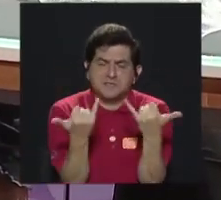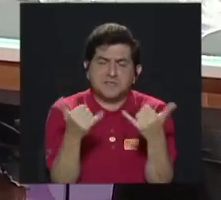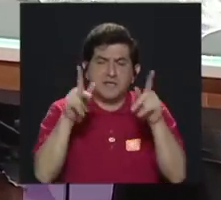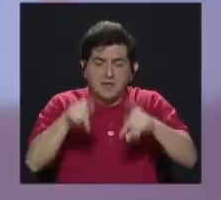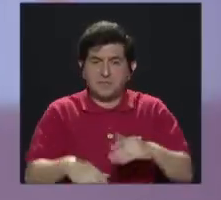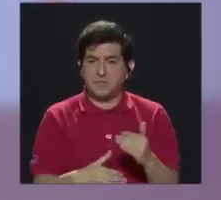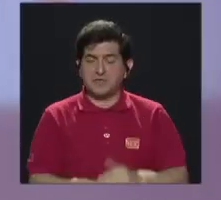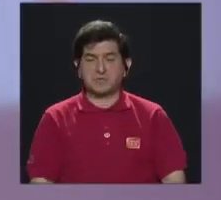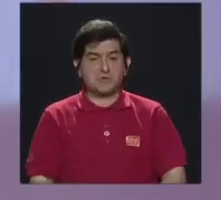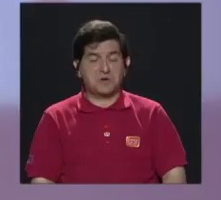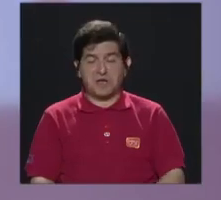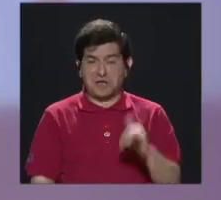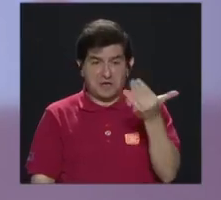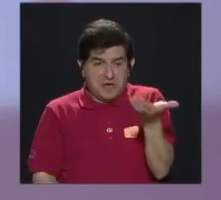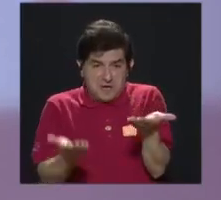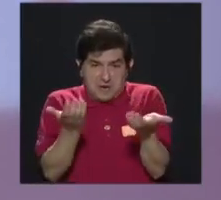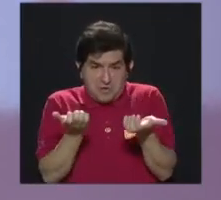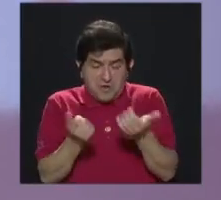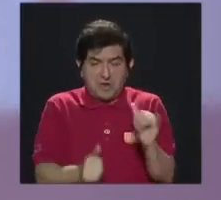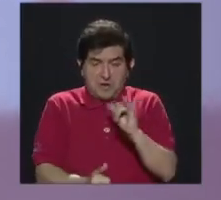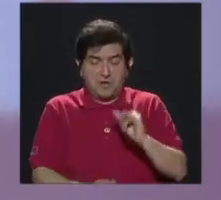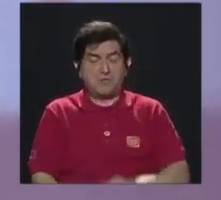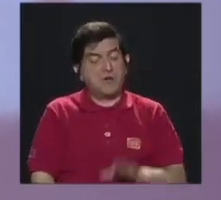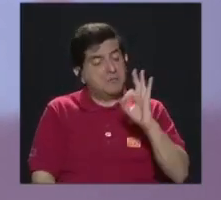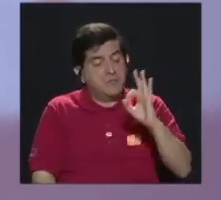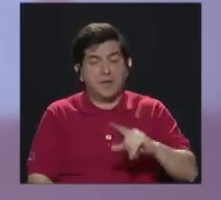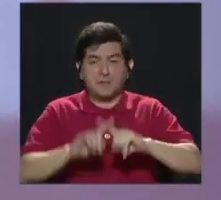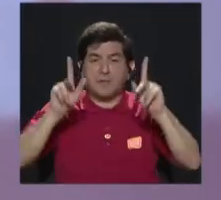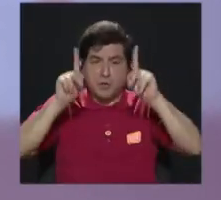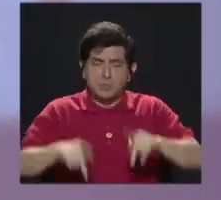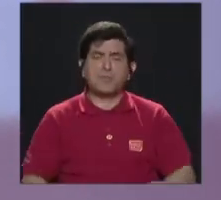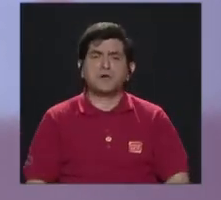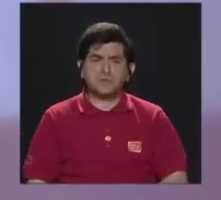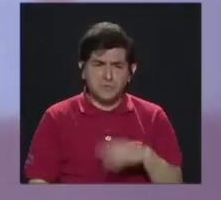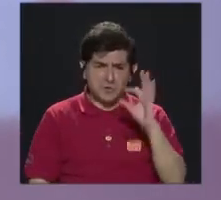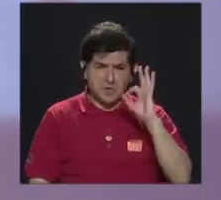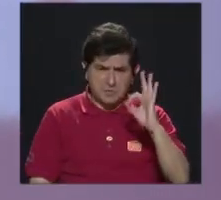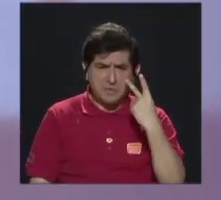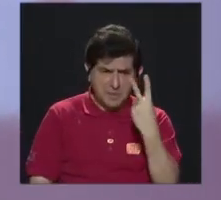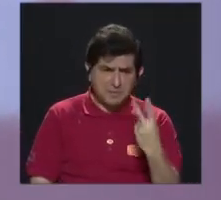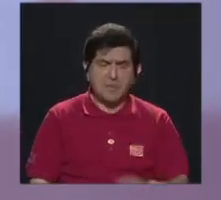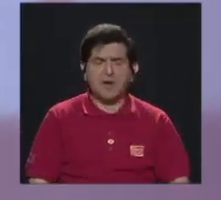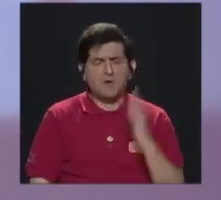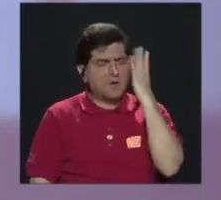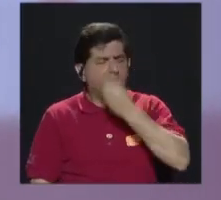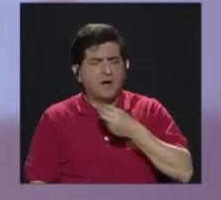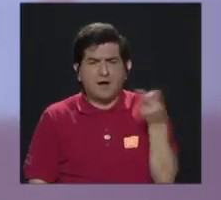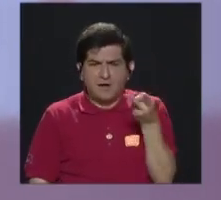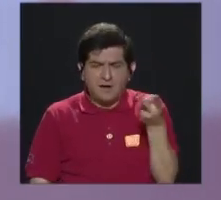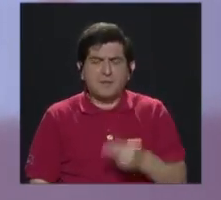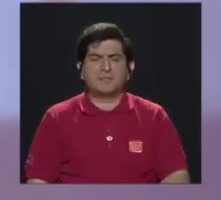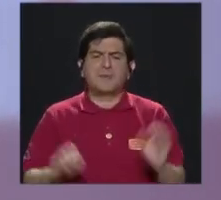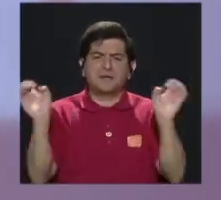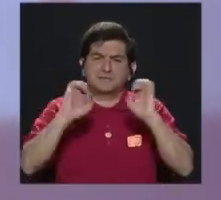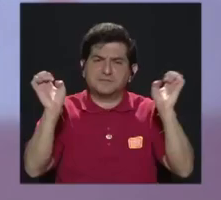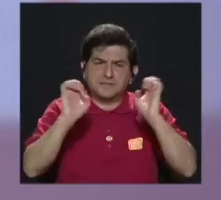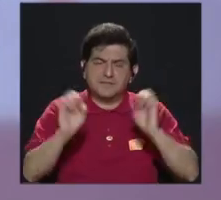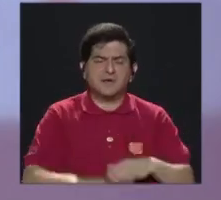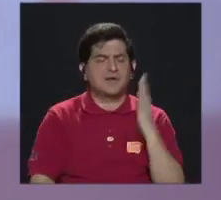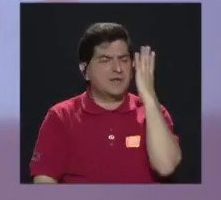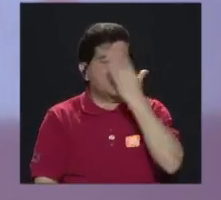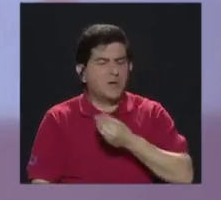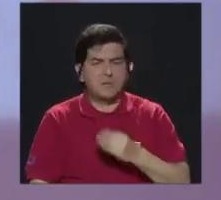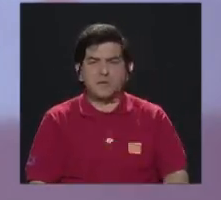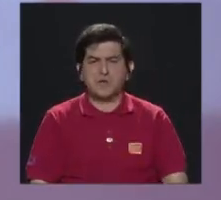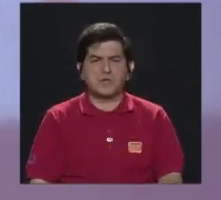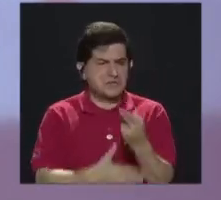lo comparte, bueno, no lo comparte, pero los que sí lo compartimos, sabemos lo mucho que se quieren, es muy bonito, porque ellas generan esa energía bonita de